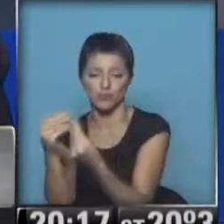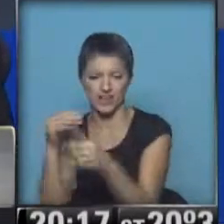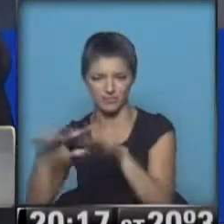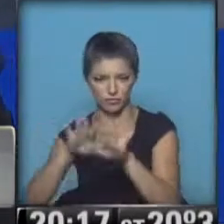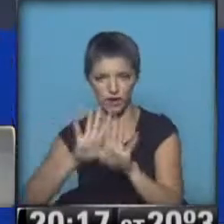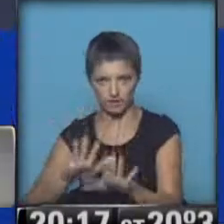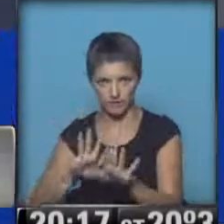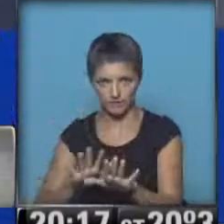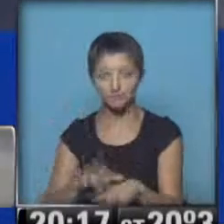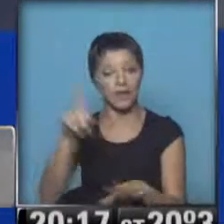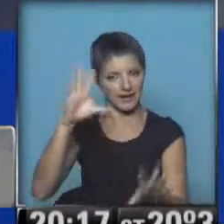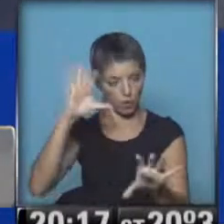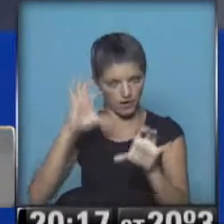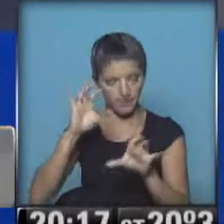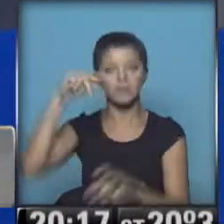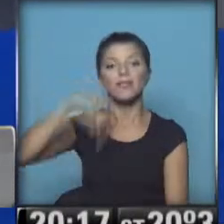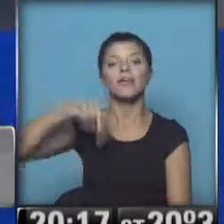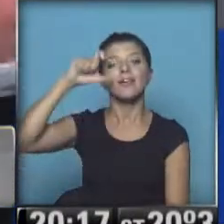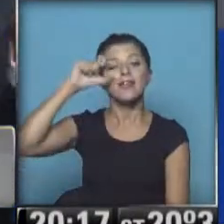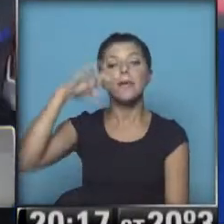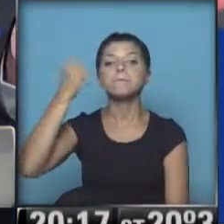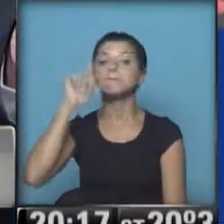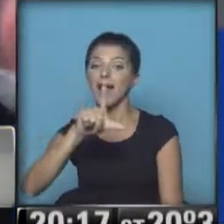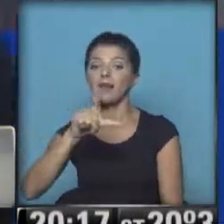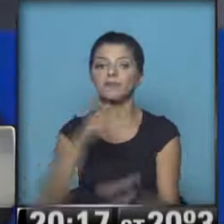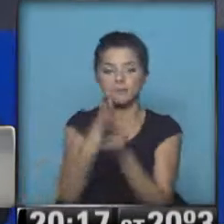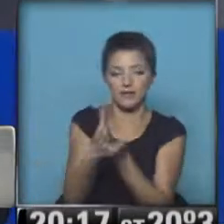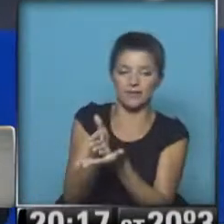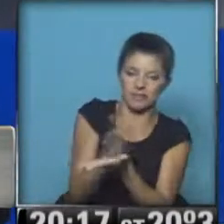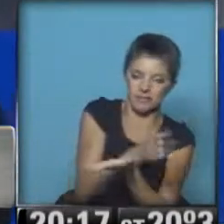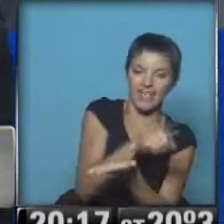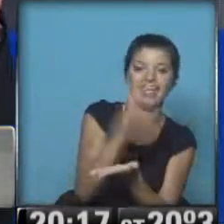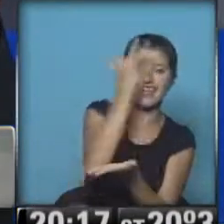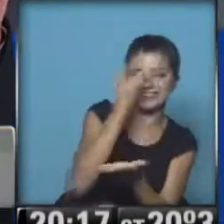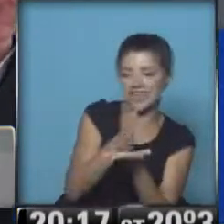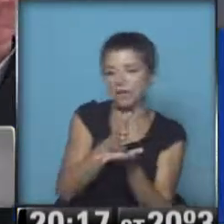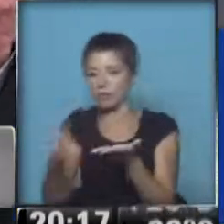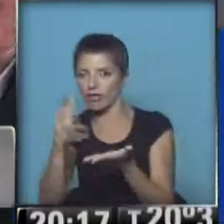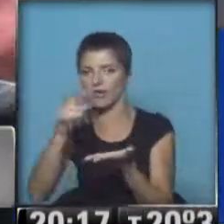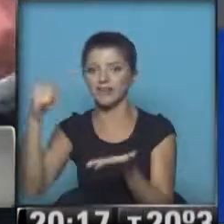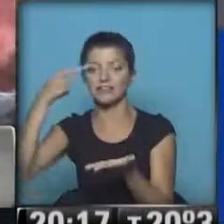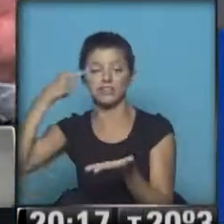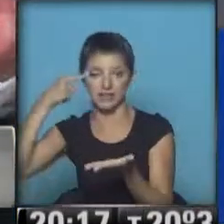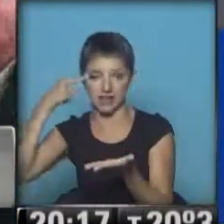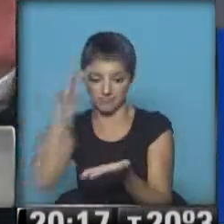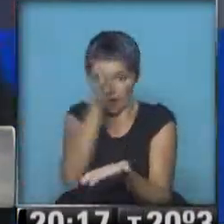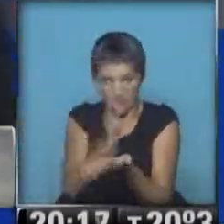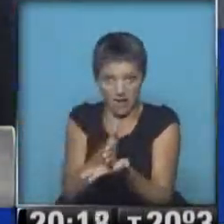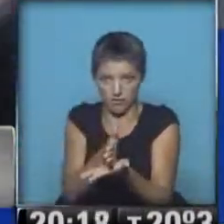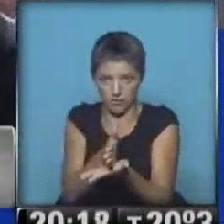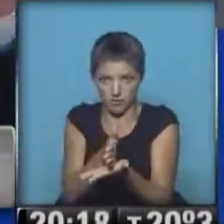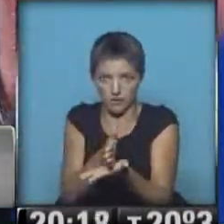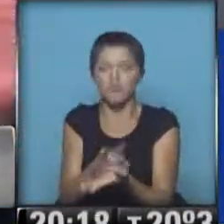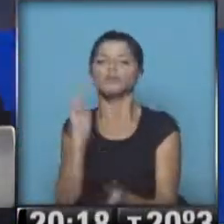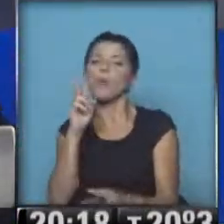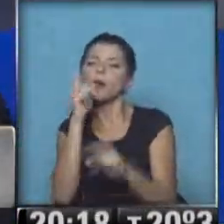crítica a ver recordemos nepal está enclavado entre india y china es un país que uno lo mira parece un